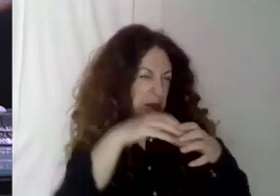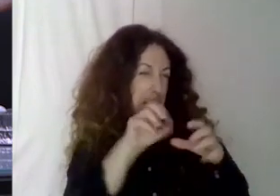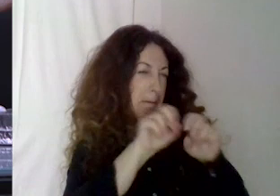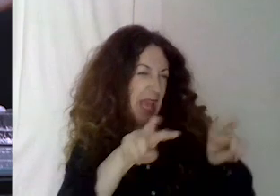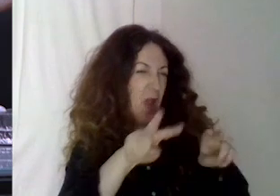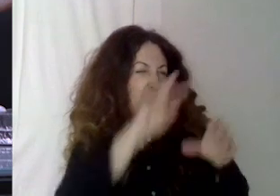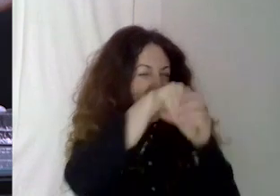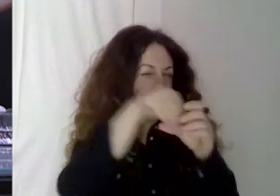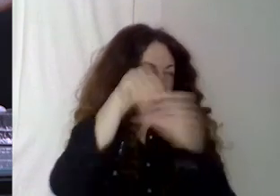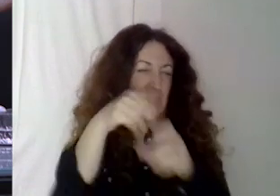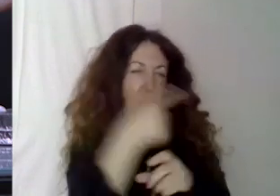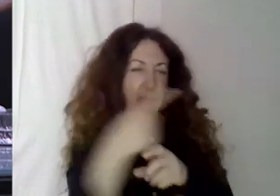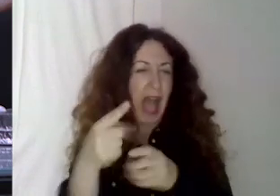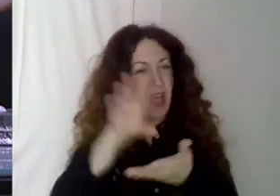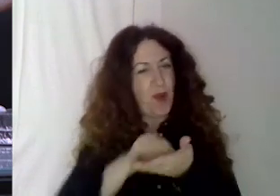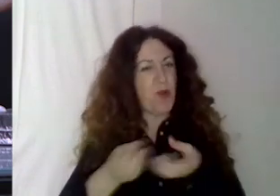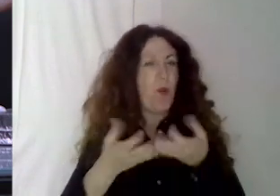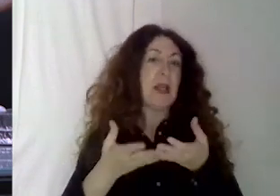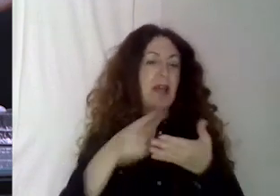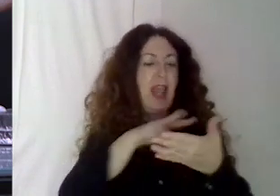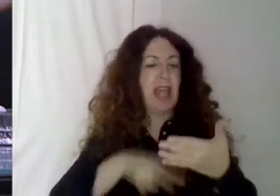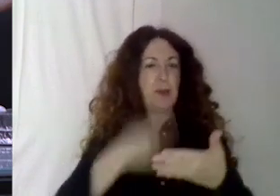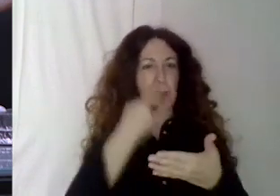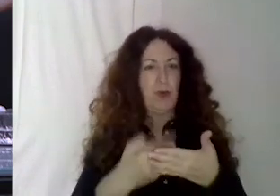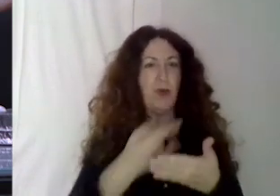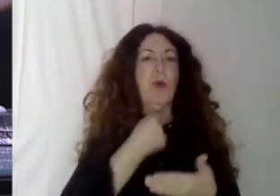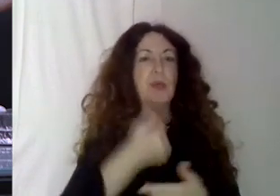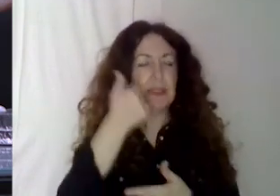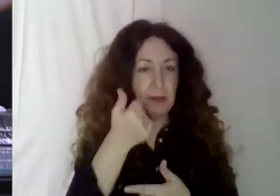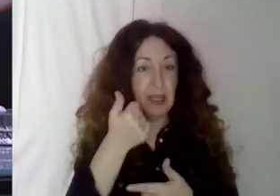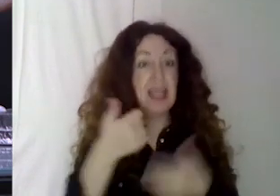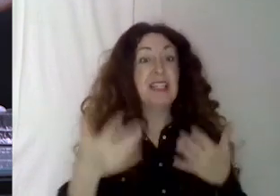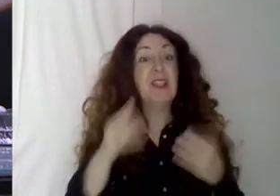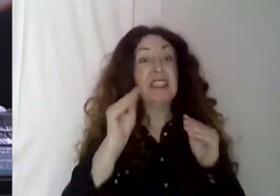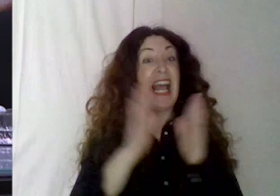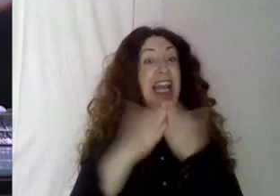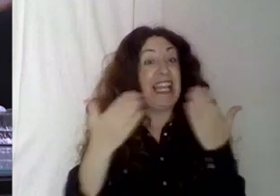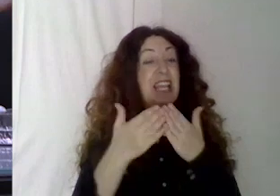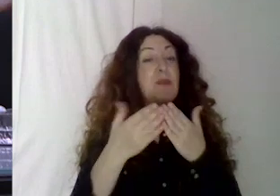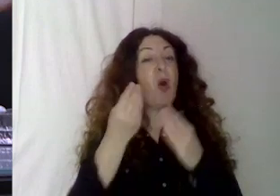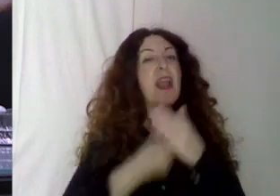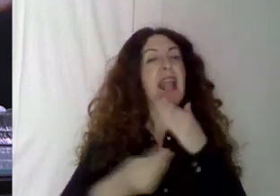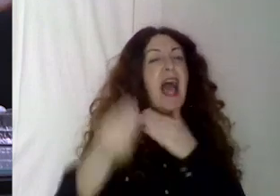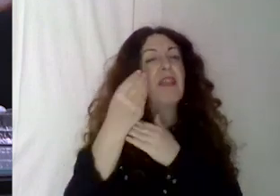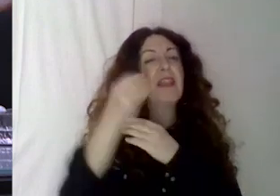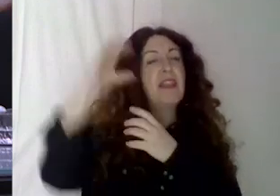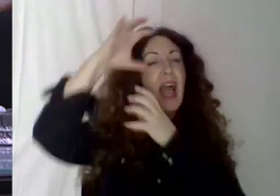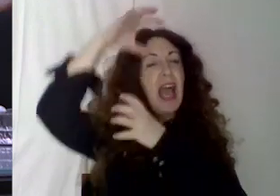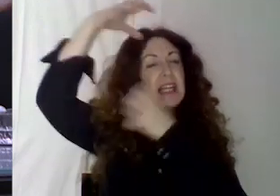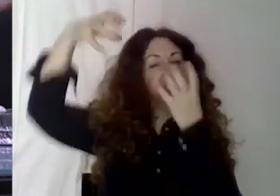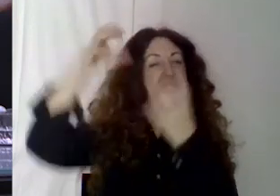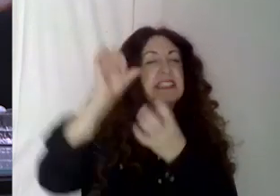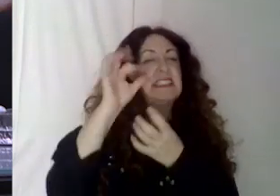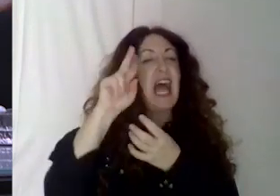las ideas que desde muchos puntos de vista estaban en Vasari. Cuando estamos leyendo a Vasari, que es un texto inagotable, desgraciadamente Vasari no